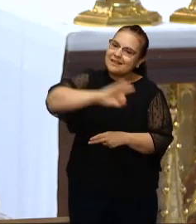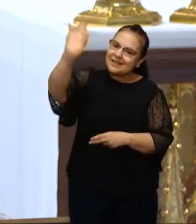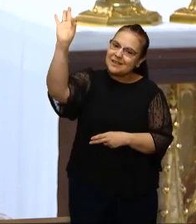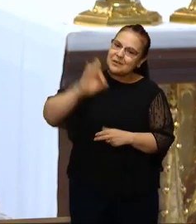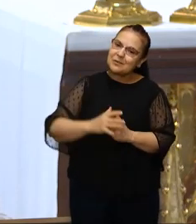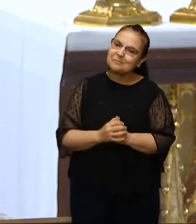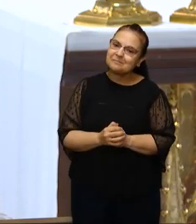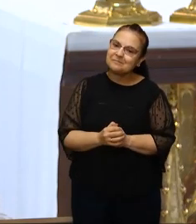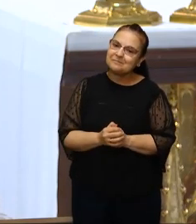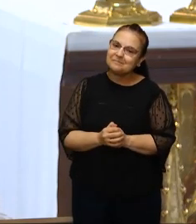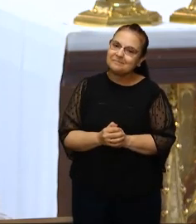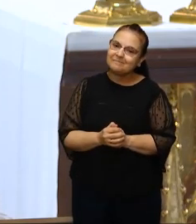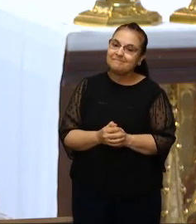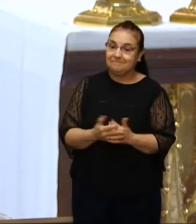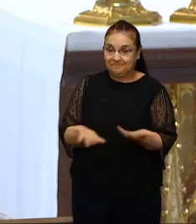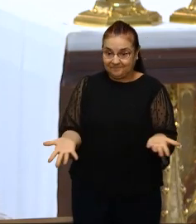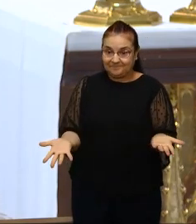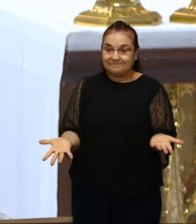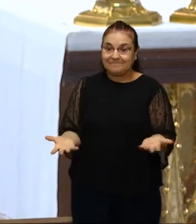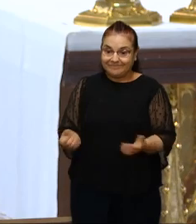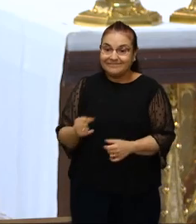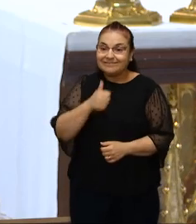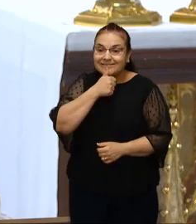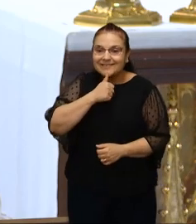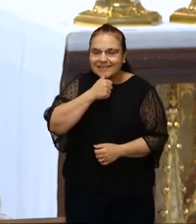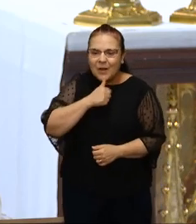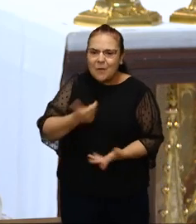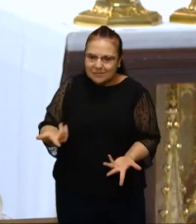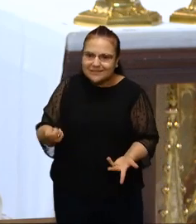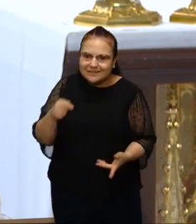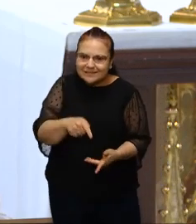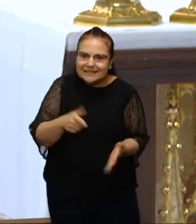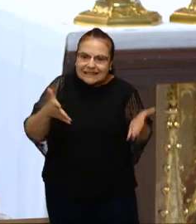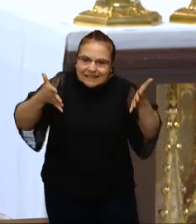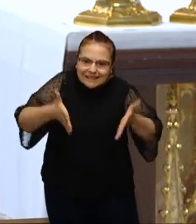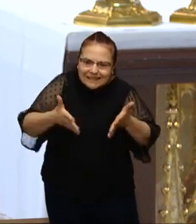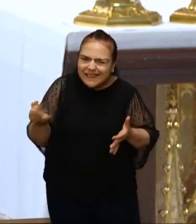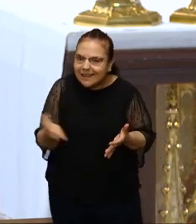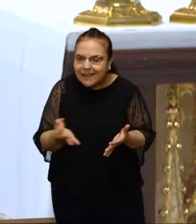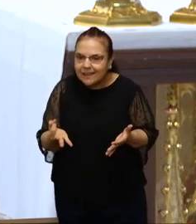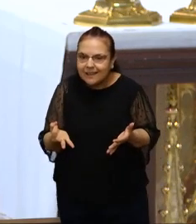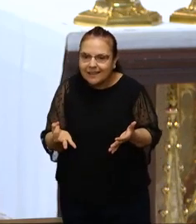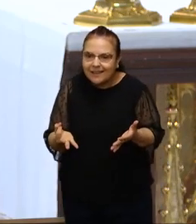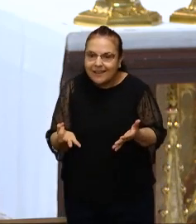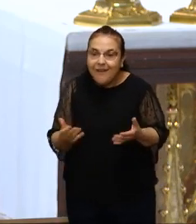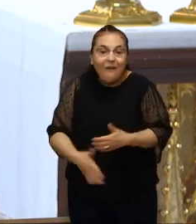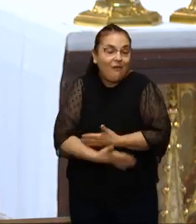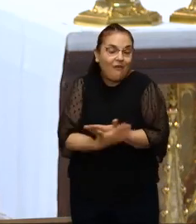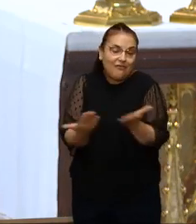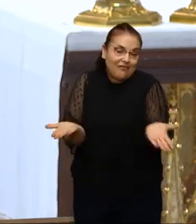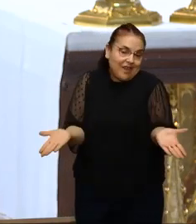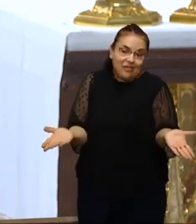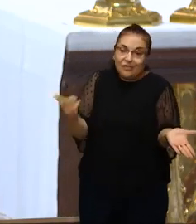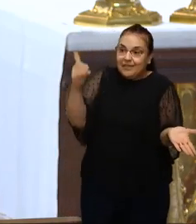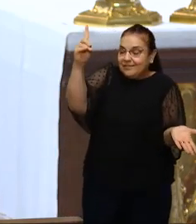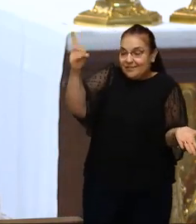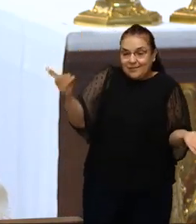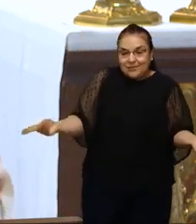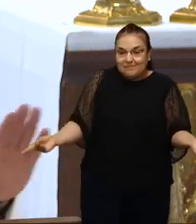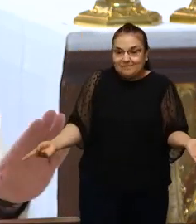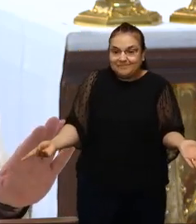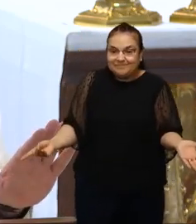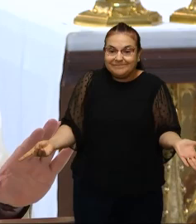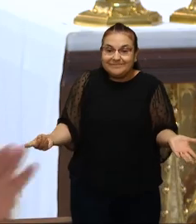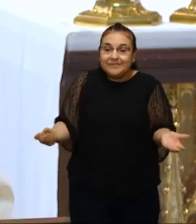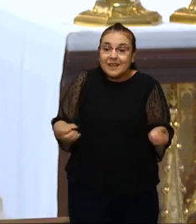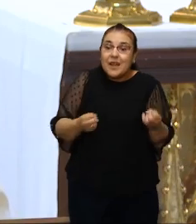En Job lo que destaca fundamentalmente es la confianza en Dios, en